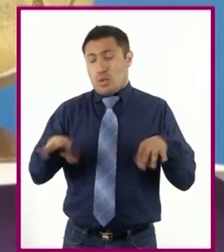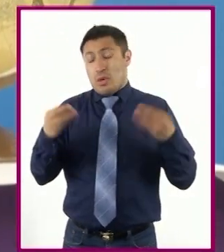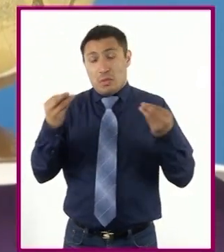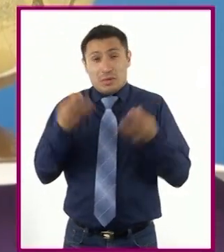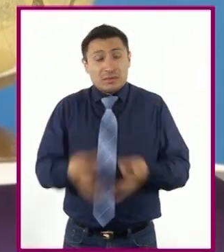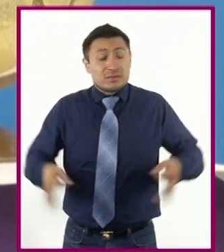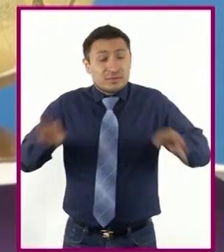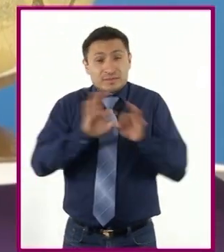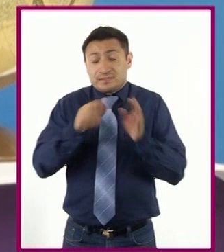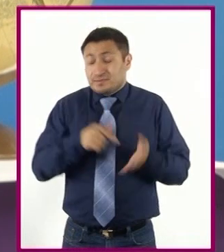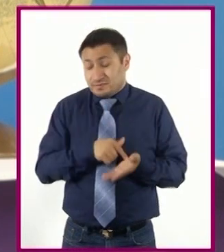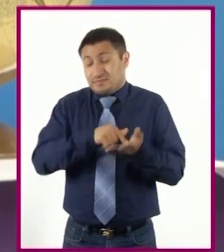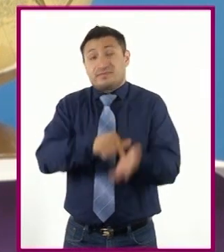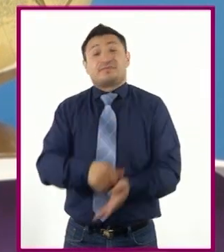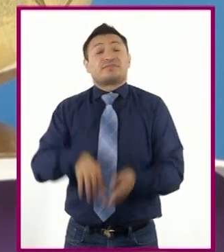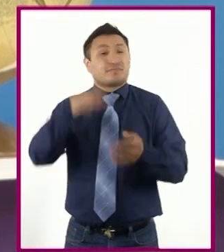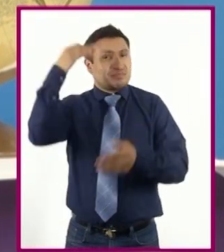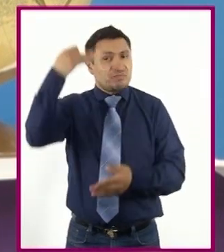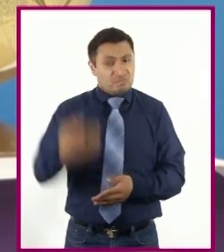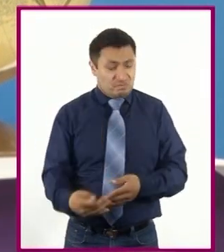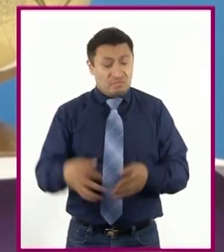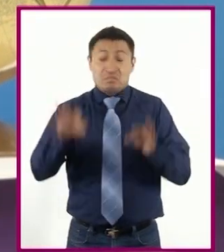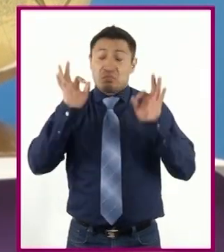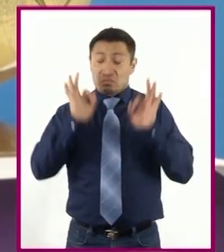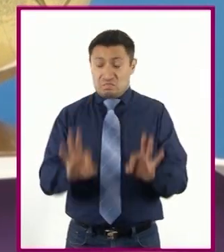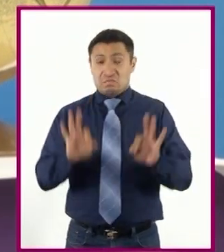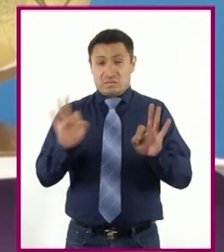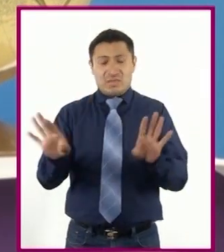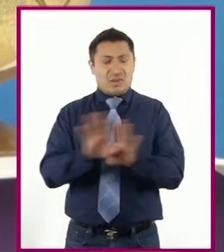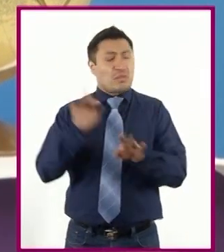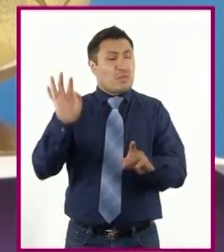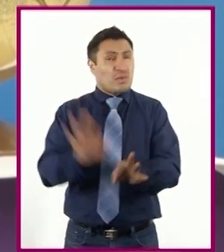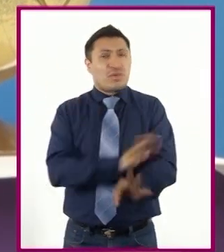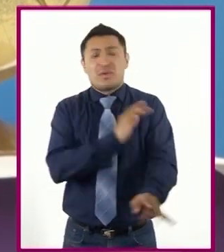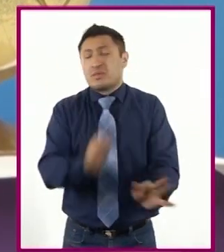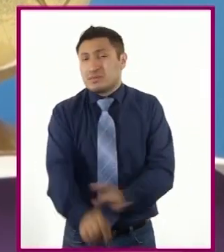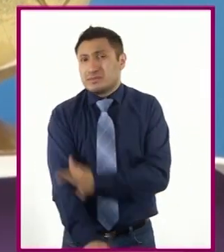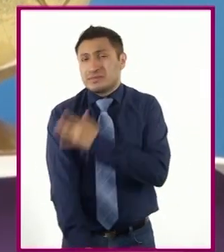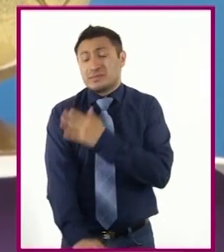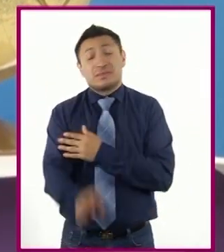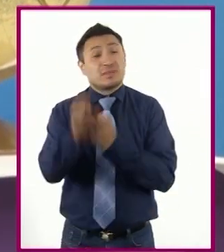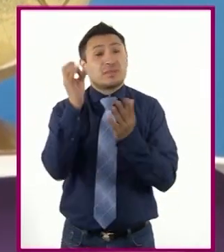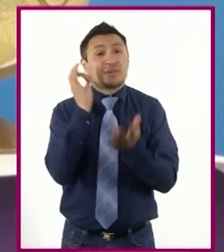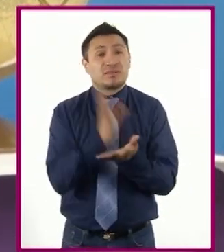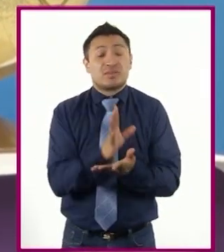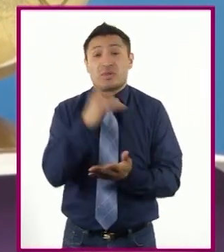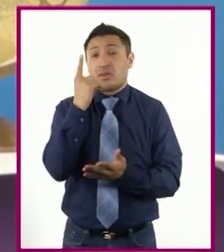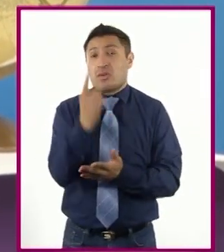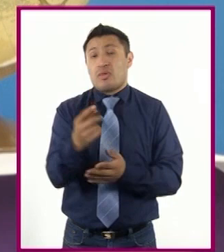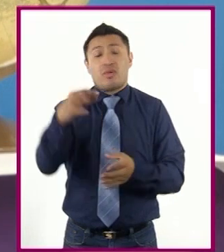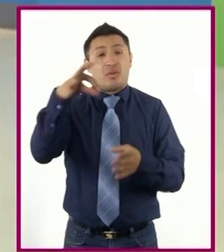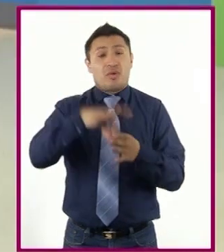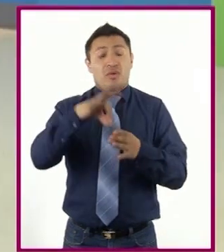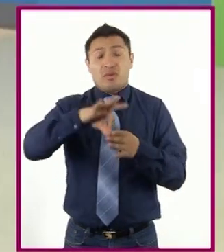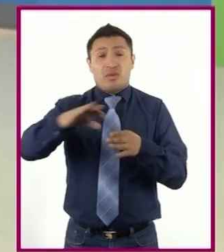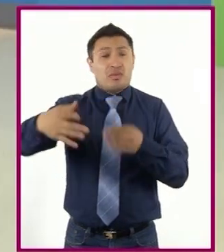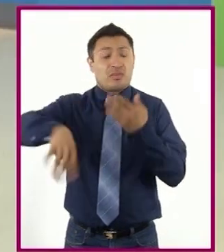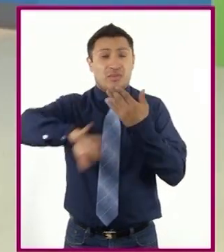al presentarlo, fue aceptado con una especie de entusiasmo. Solo ha habido un voto en